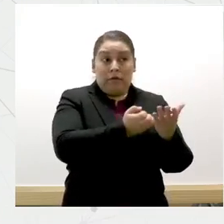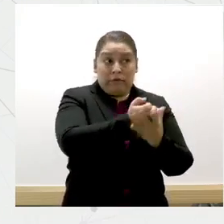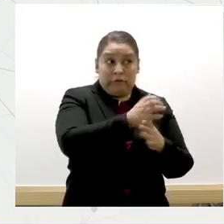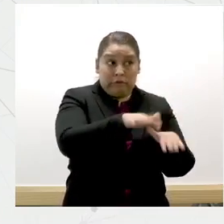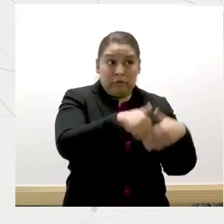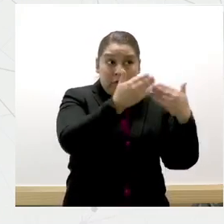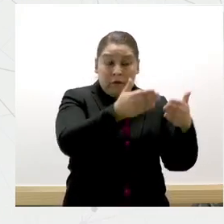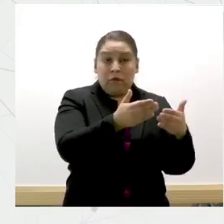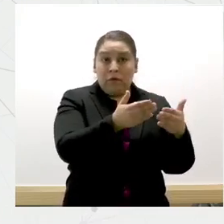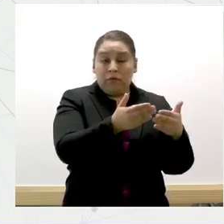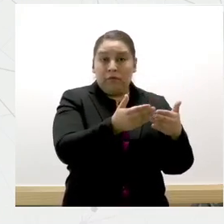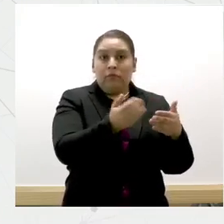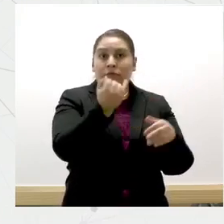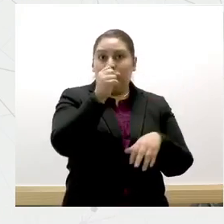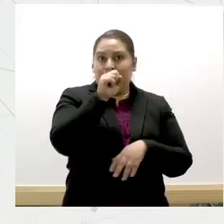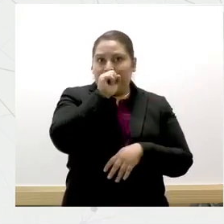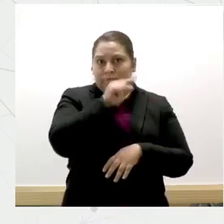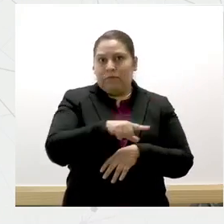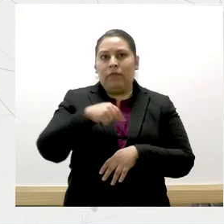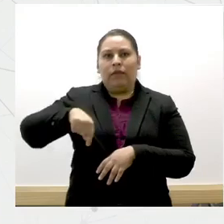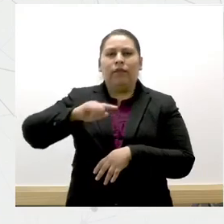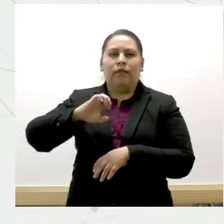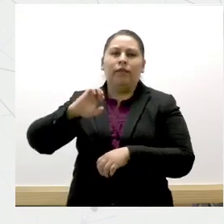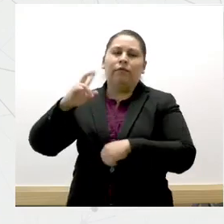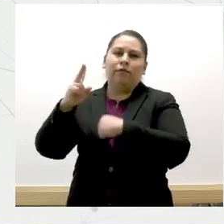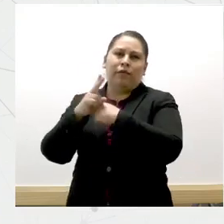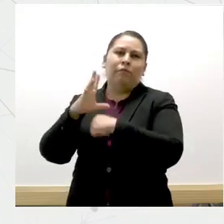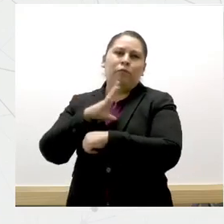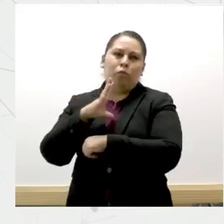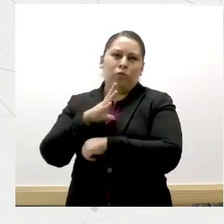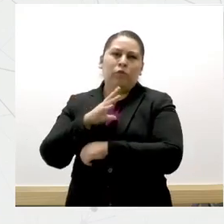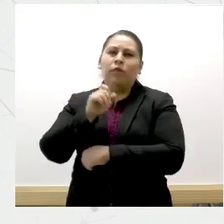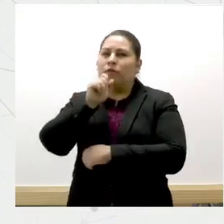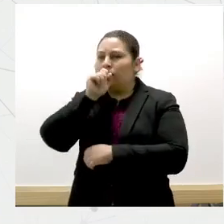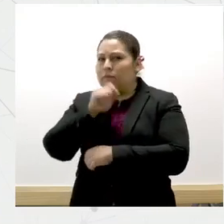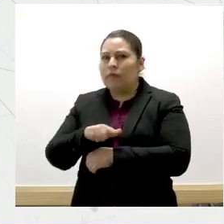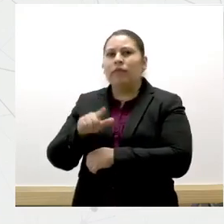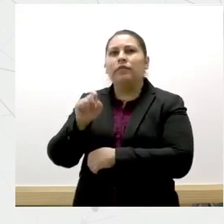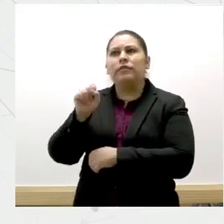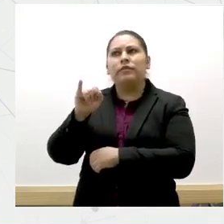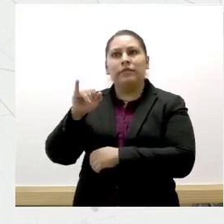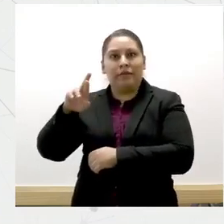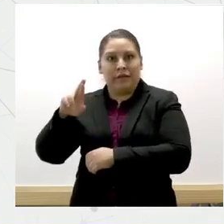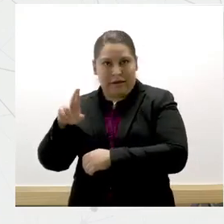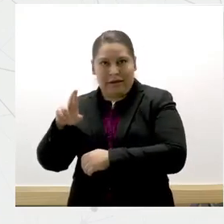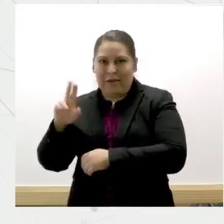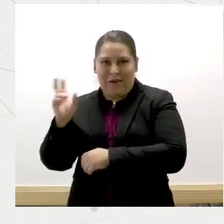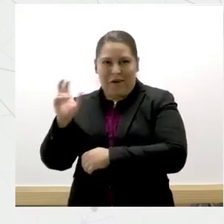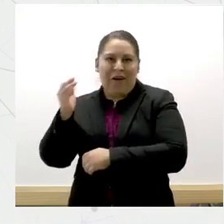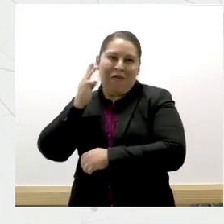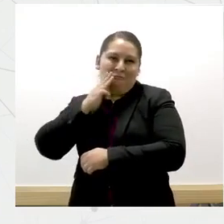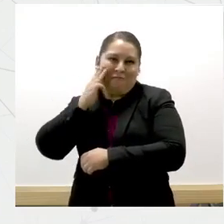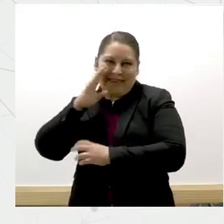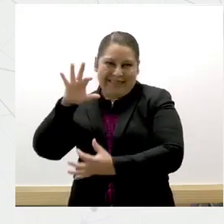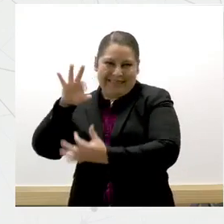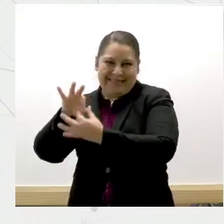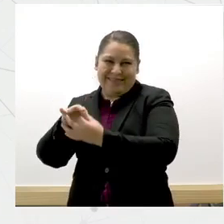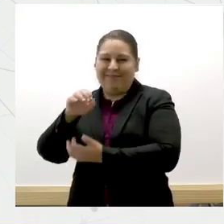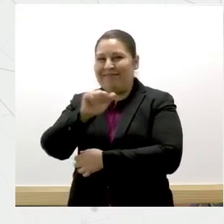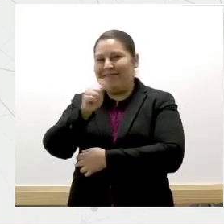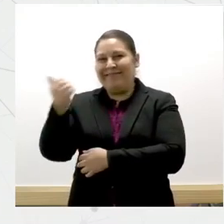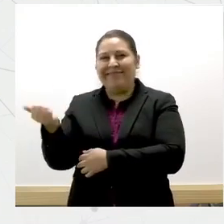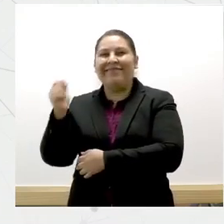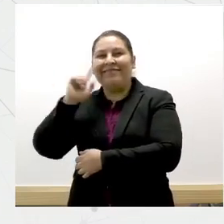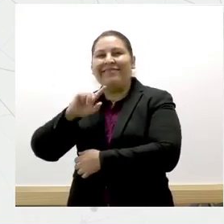hay, que en Europa tenemos un par de ejemplos, uno de ellos es el caso Siri, no Siri, la conocida por parte de todos nosotros, sino en Holanda,